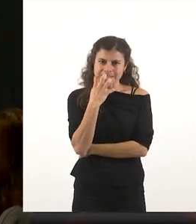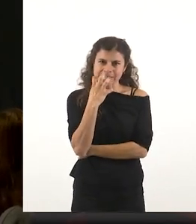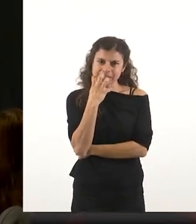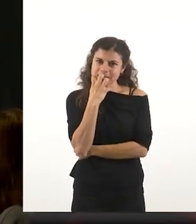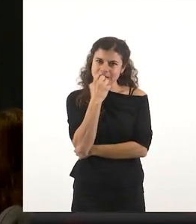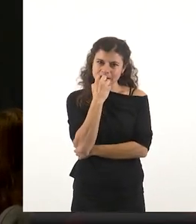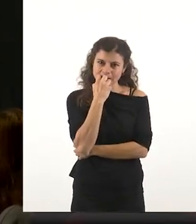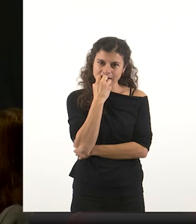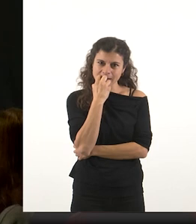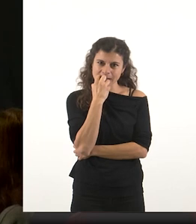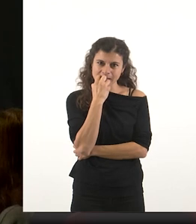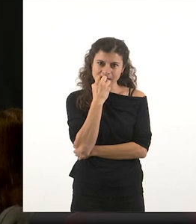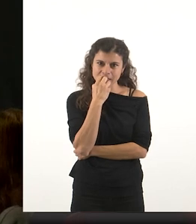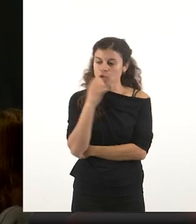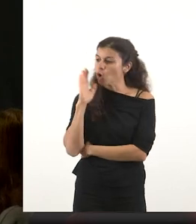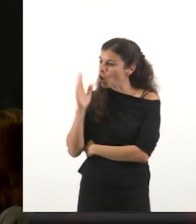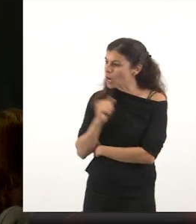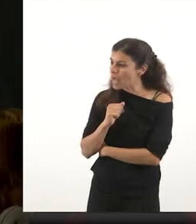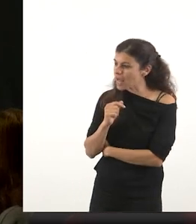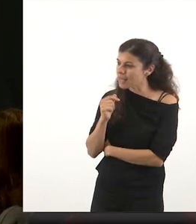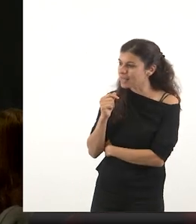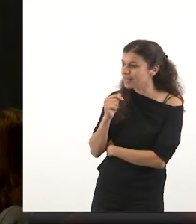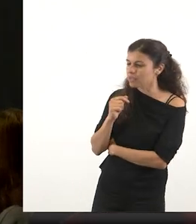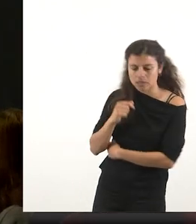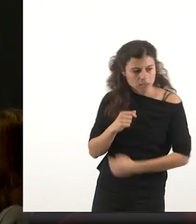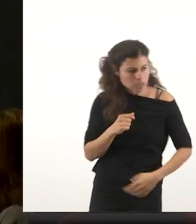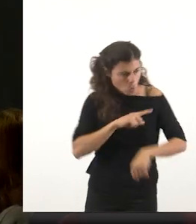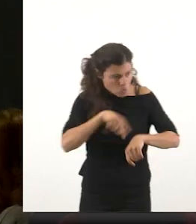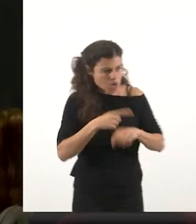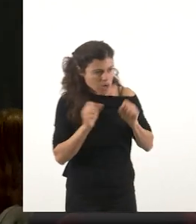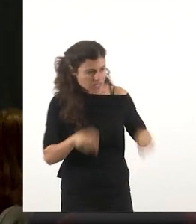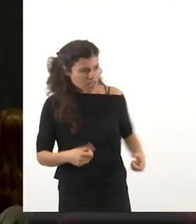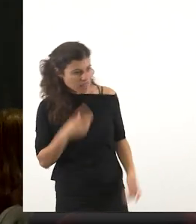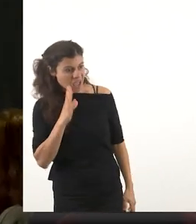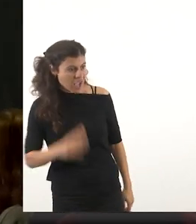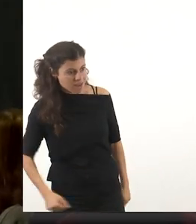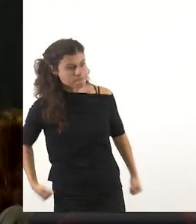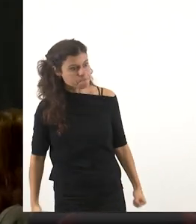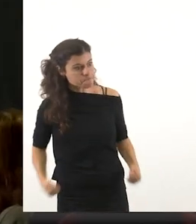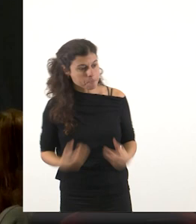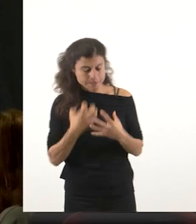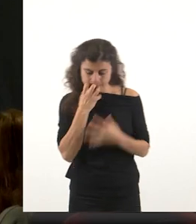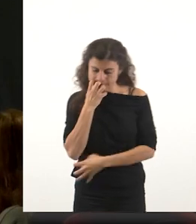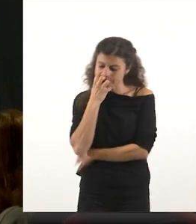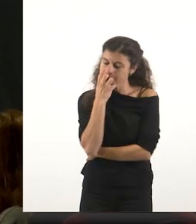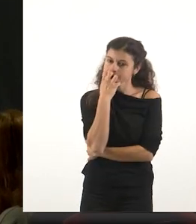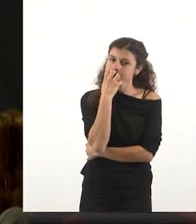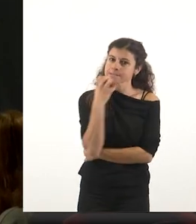¡Ay, eras tú! Hola, chiquilla. Ay, después de una hora tarde, chiquilla, me parecí. ¡Chiquilla, no me decía!